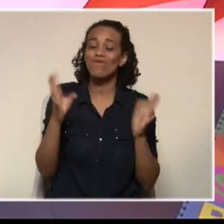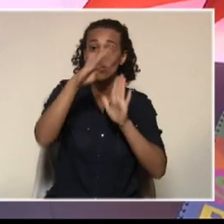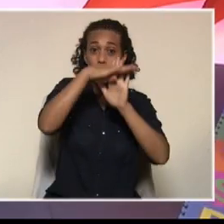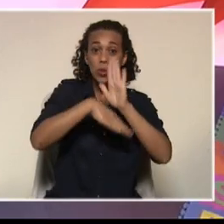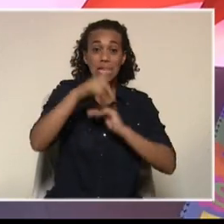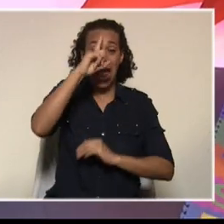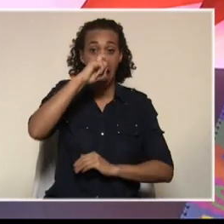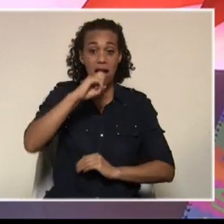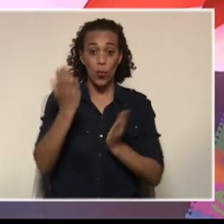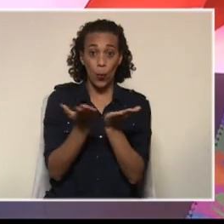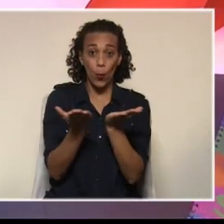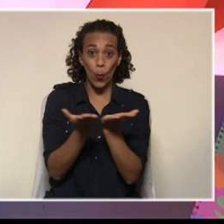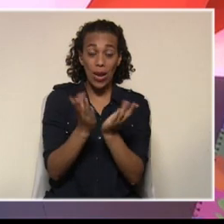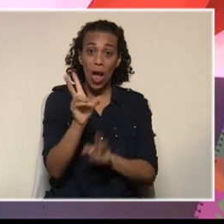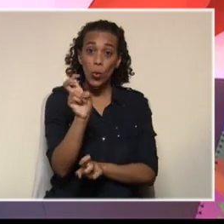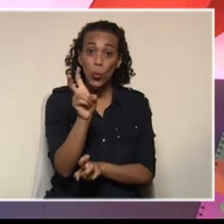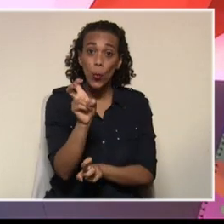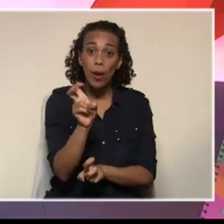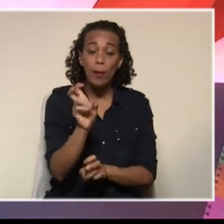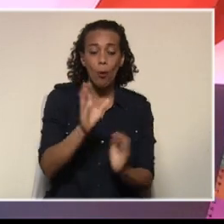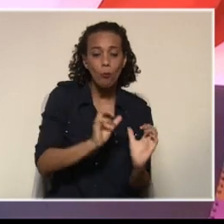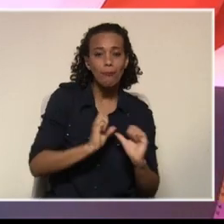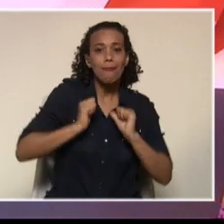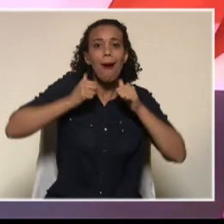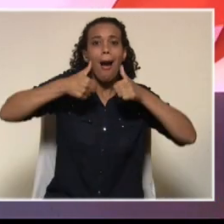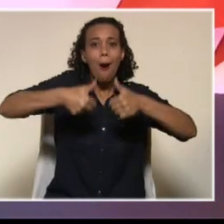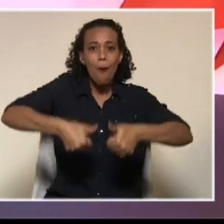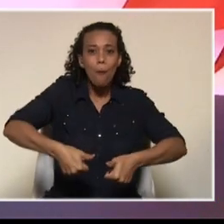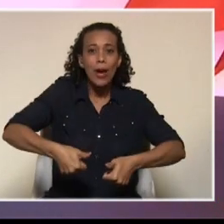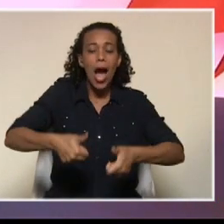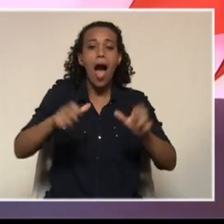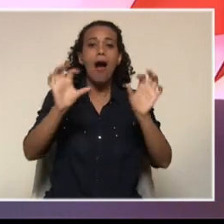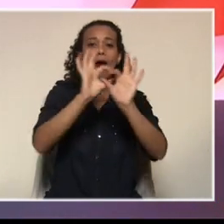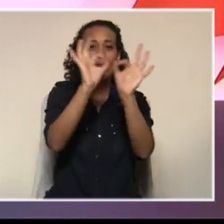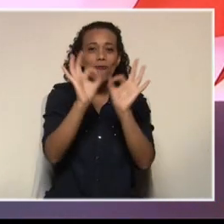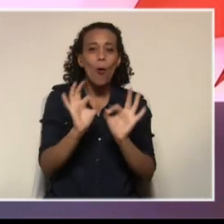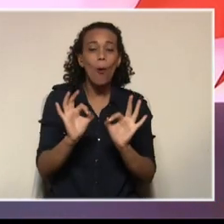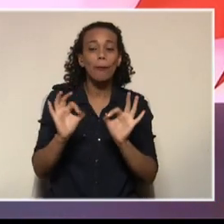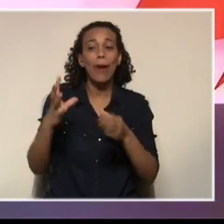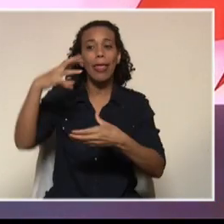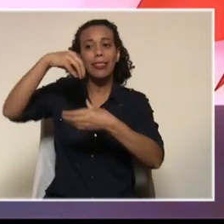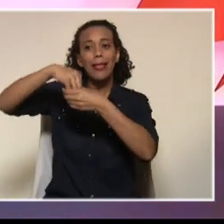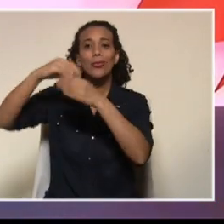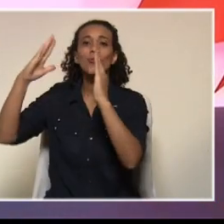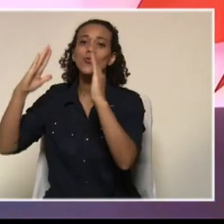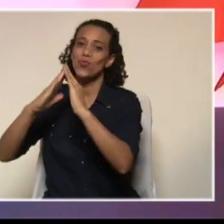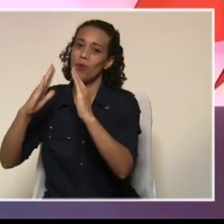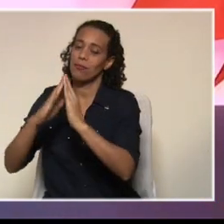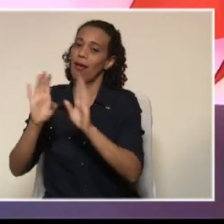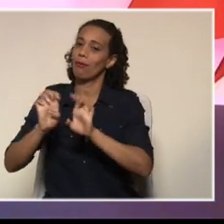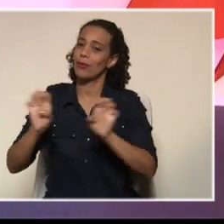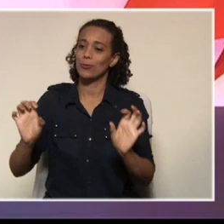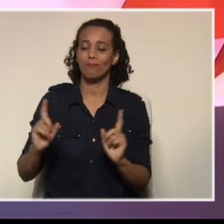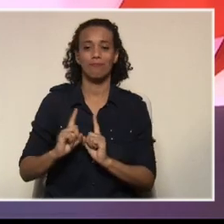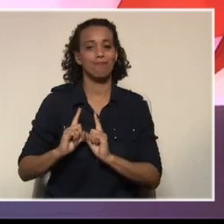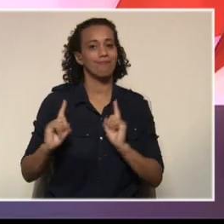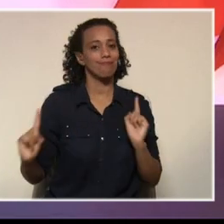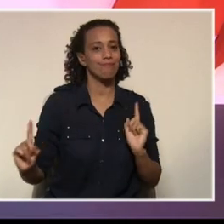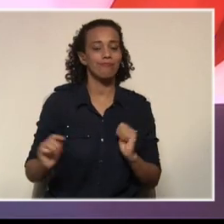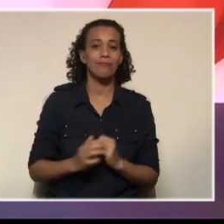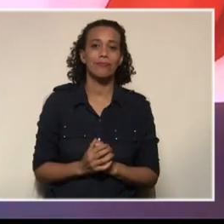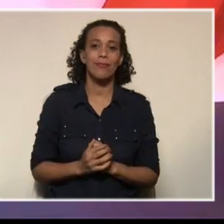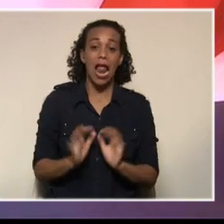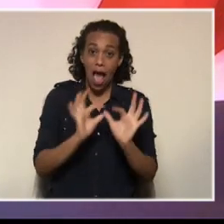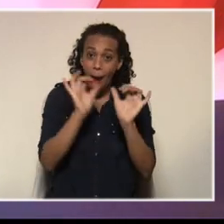año escolar vamos a comenzar con un sistema de educación a distancia. De la